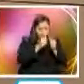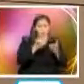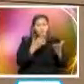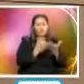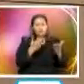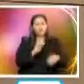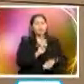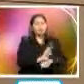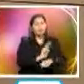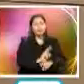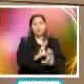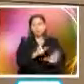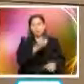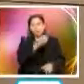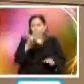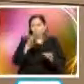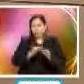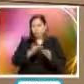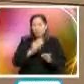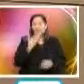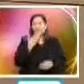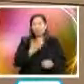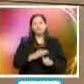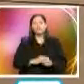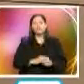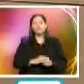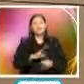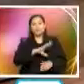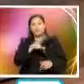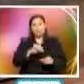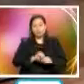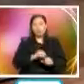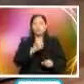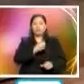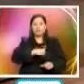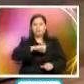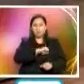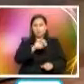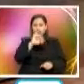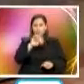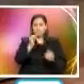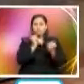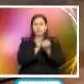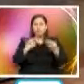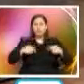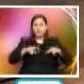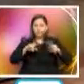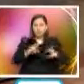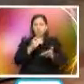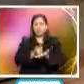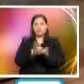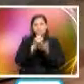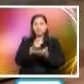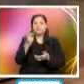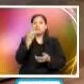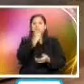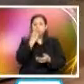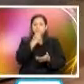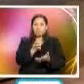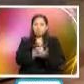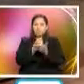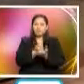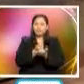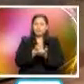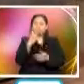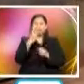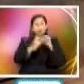un seguimiento multidisciplinario en donde abarcamos la parte de salud, pero también toda la parte de rehabilitación, de terapias de lenguaje. Y